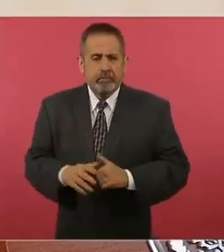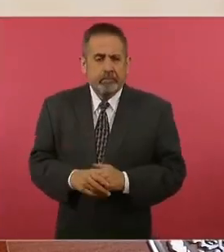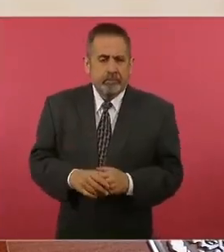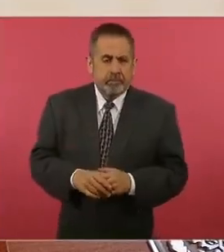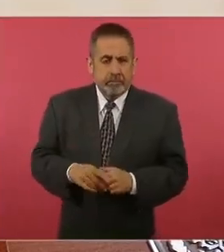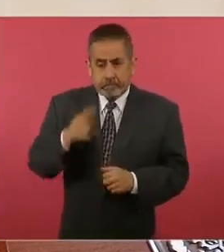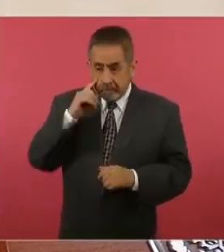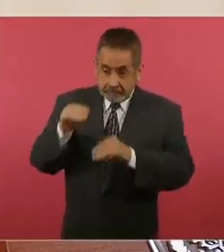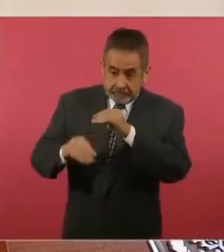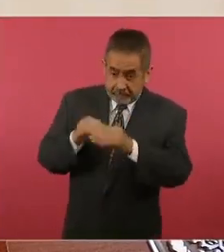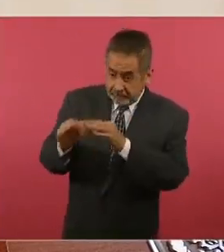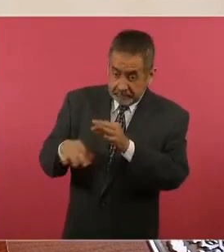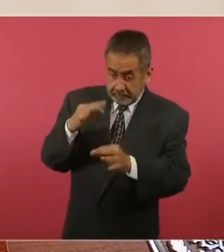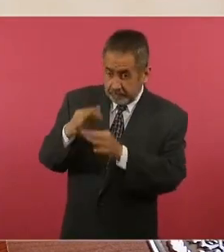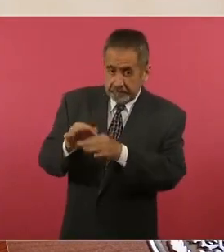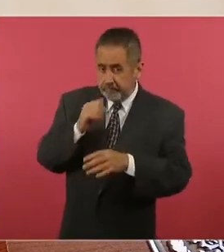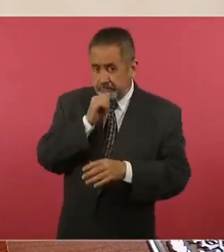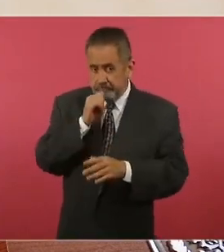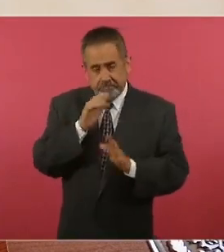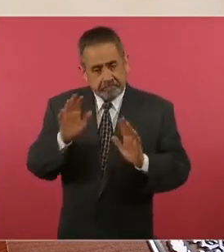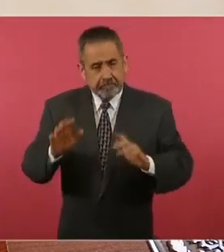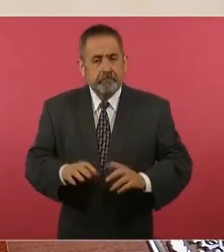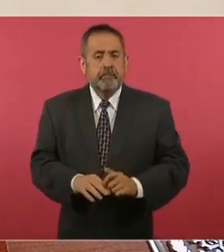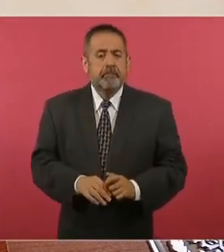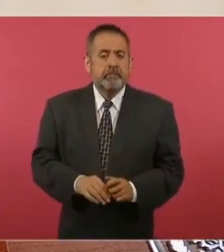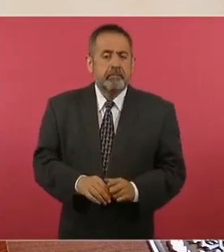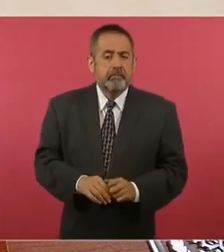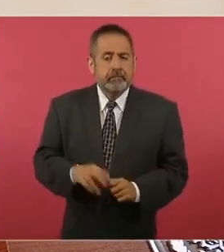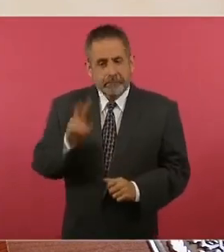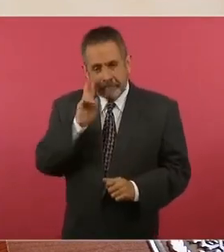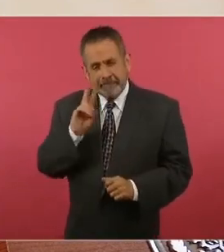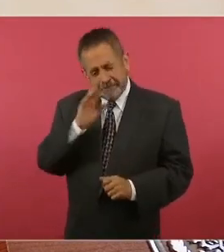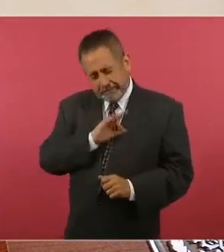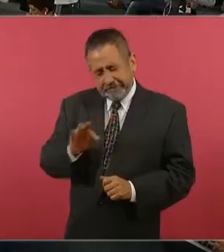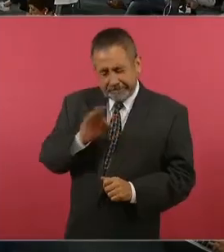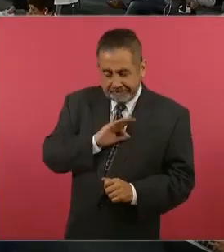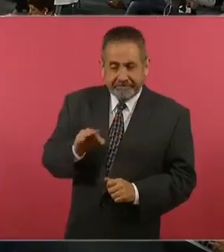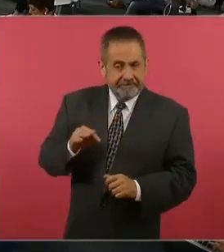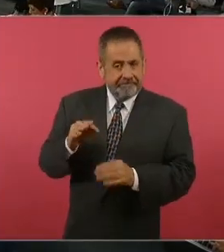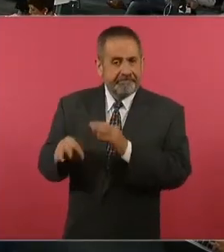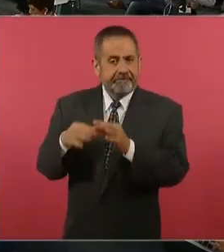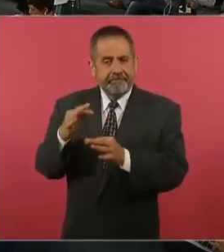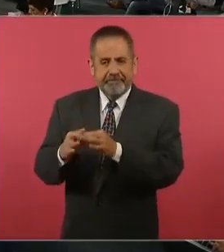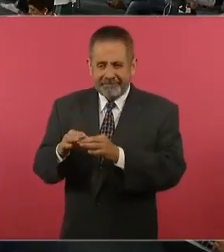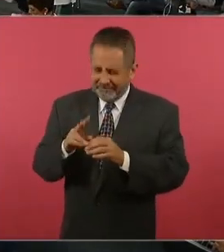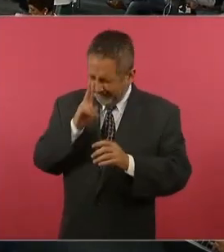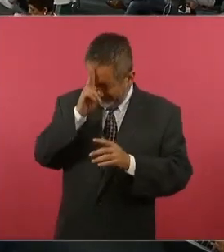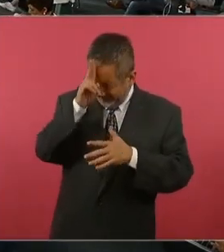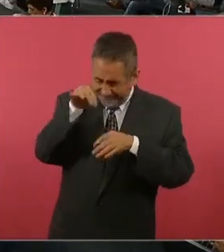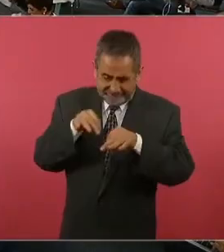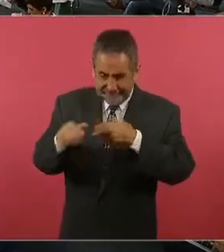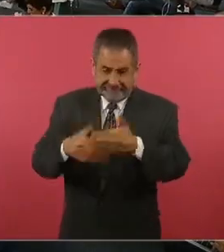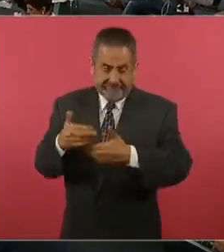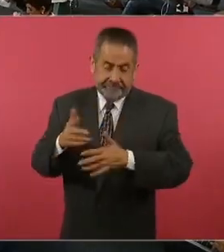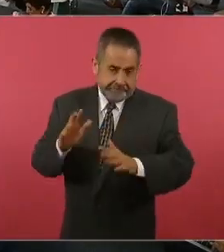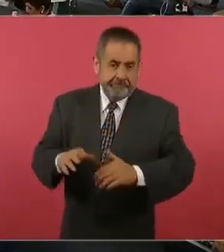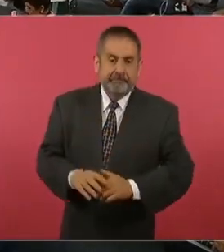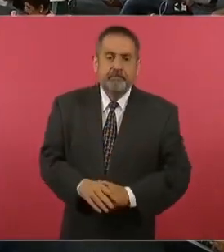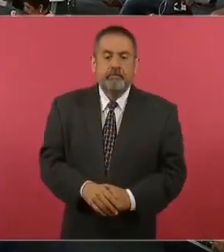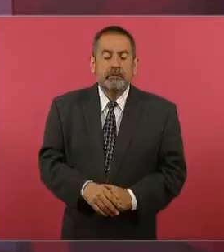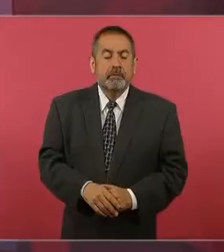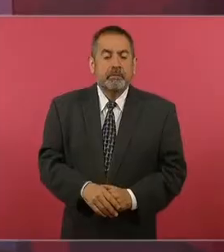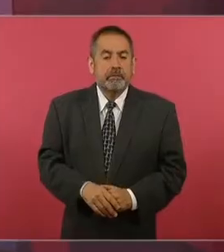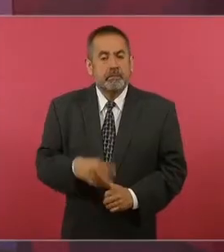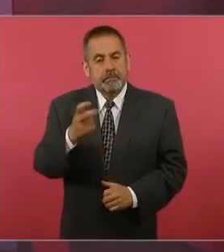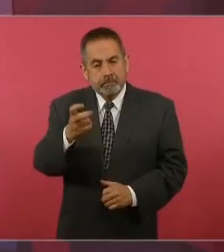ver la operación, aunque se puede si se trabaja más, ¿no? En